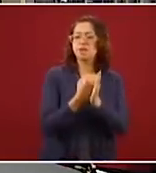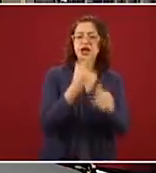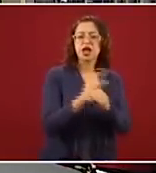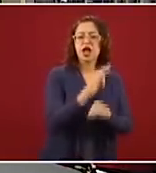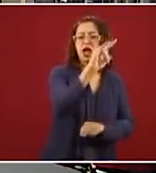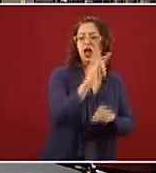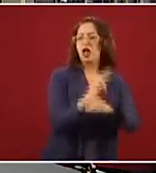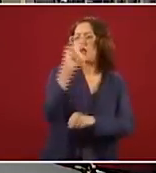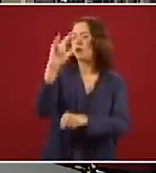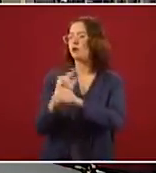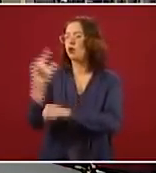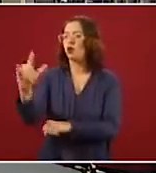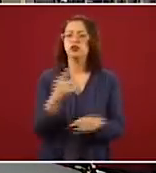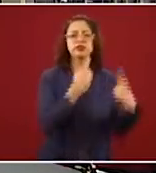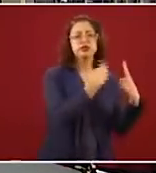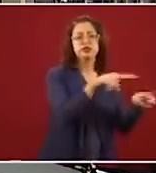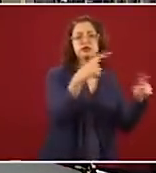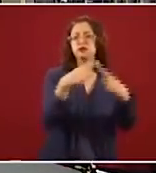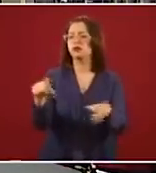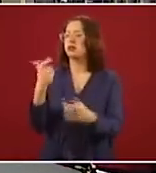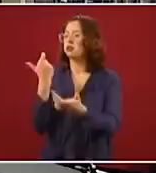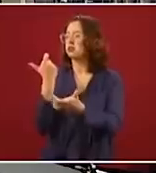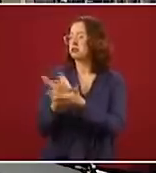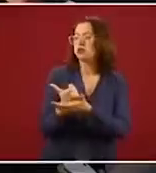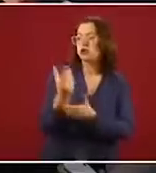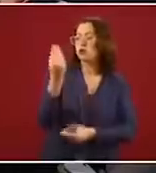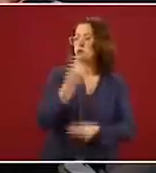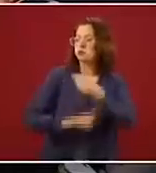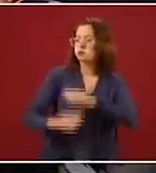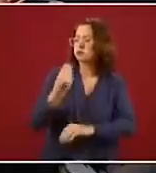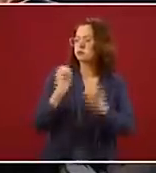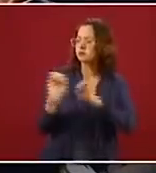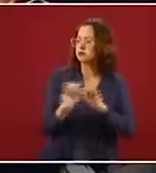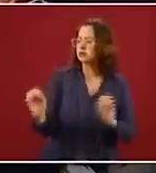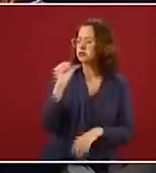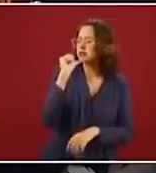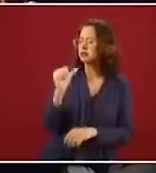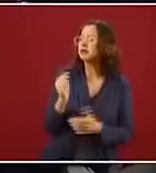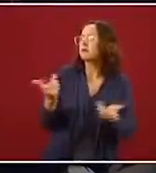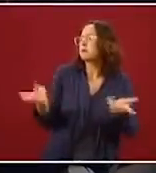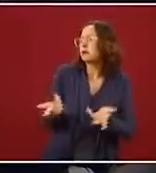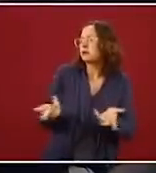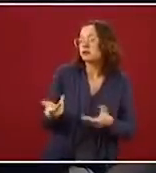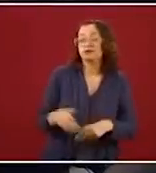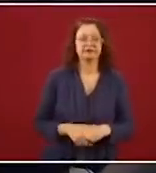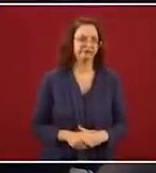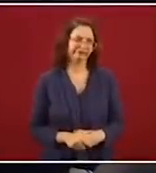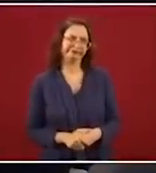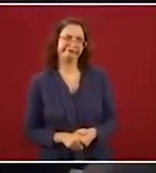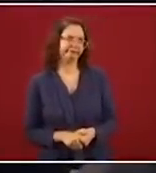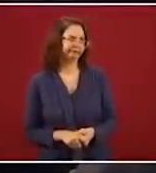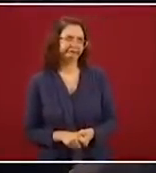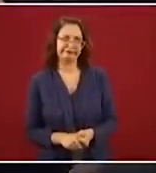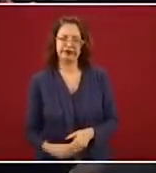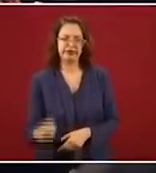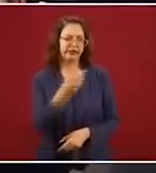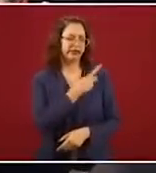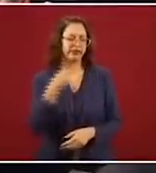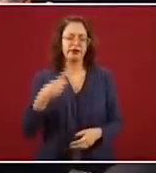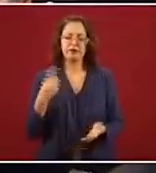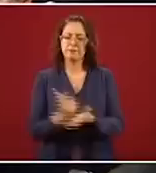que porque no hay condonaciones ya. Ponerse al corriente, porque no hay condonación de impuestos.